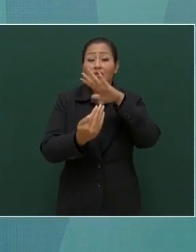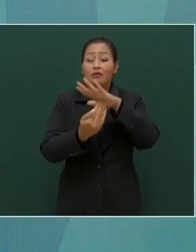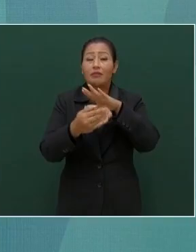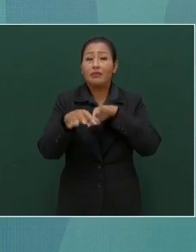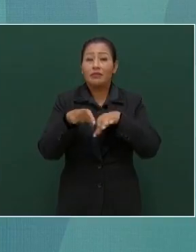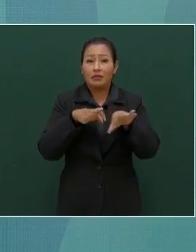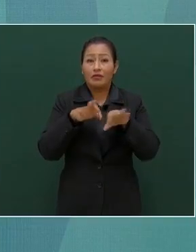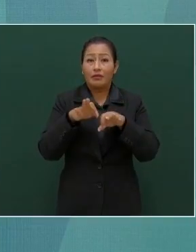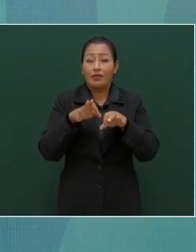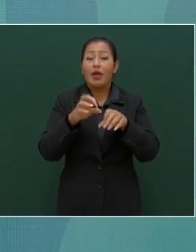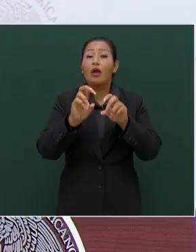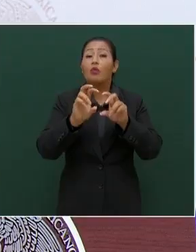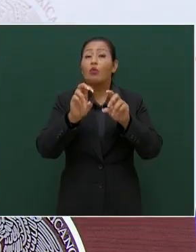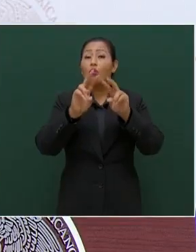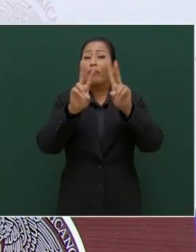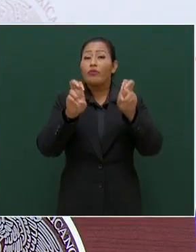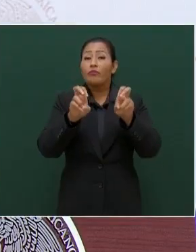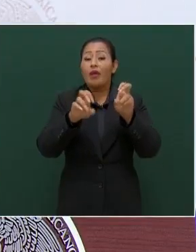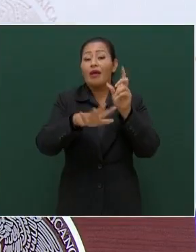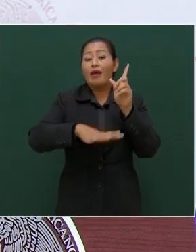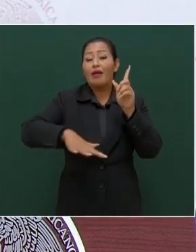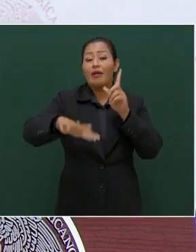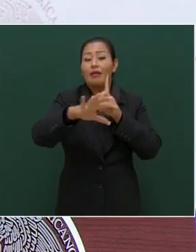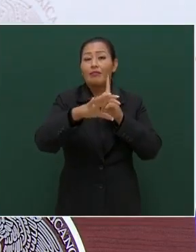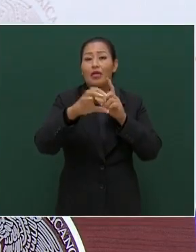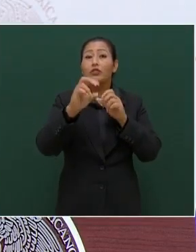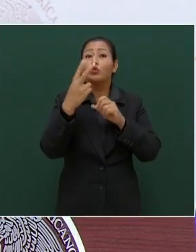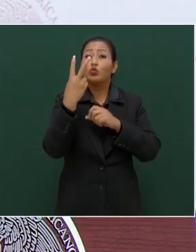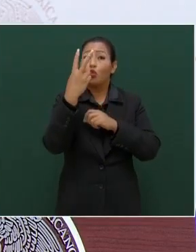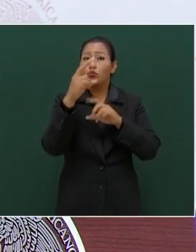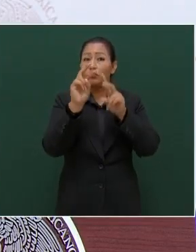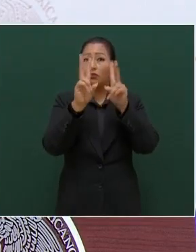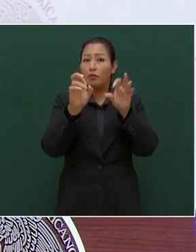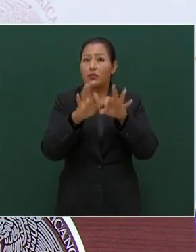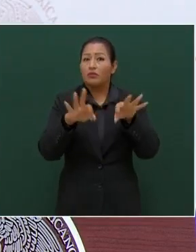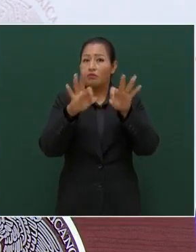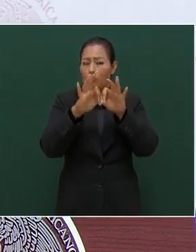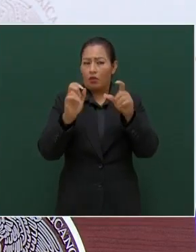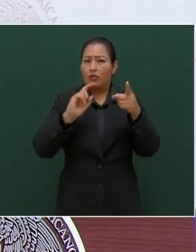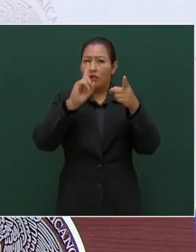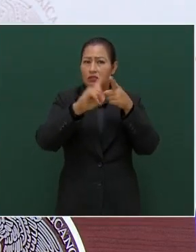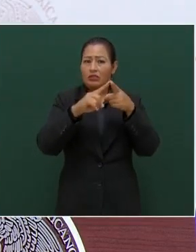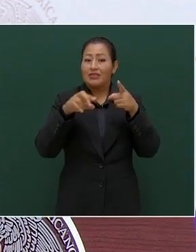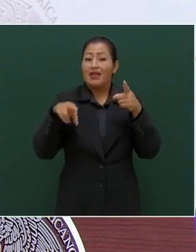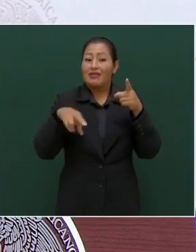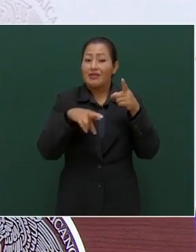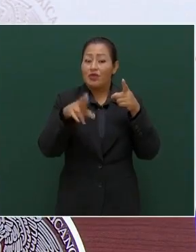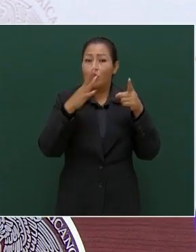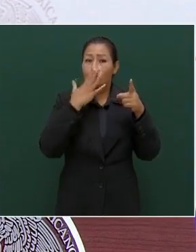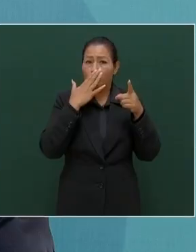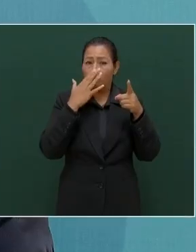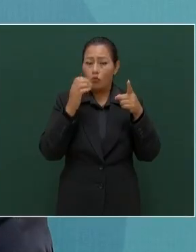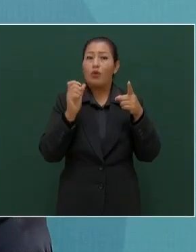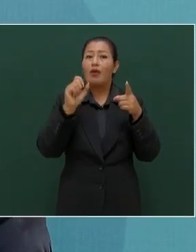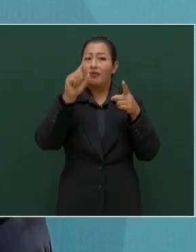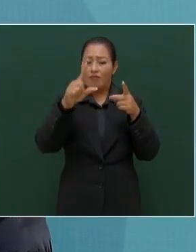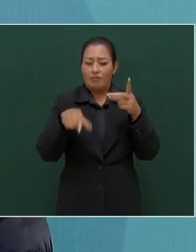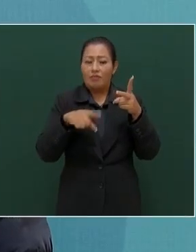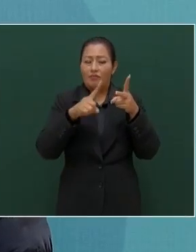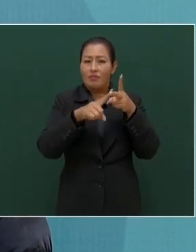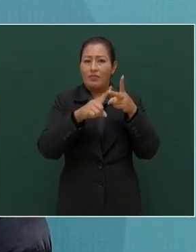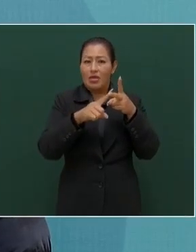ver precisamente con el tema ambiental, en específico dos temas, es el tema del río Sonora y de la entrega de